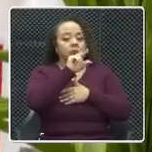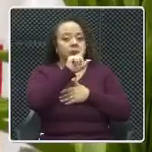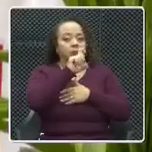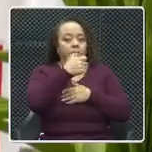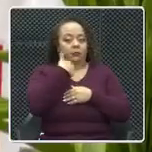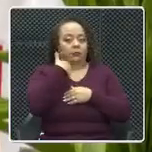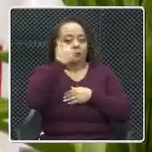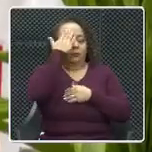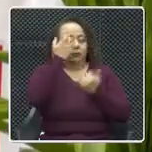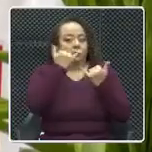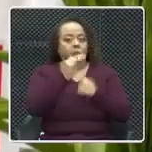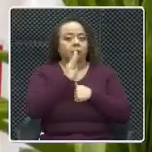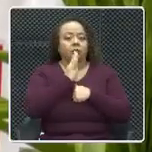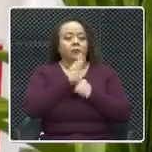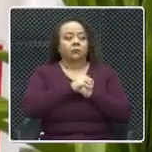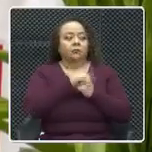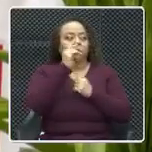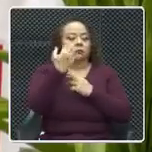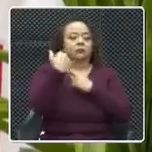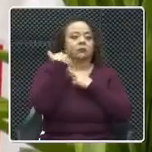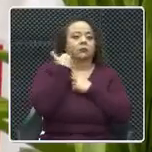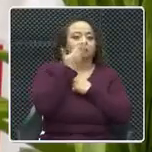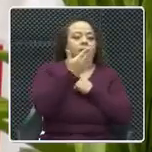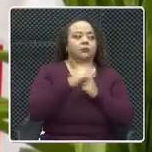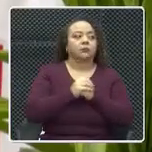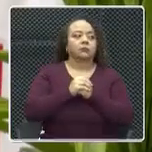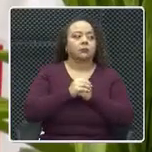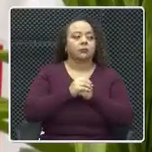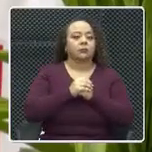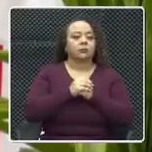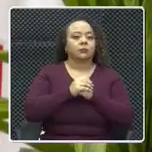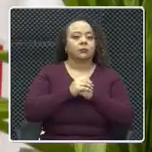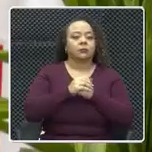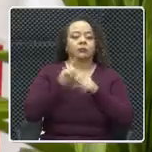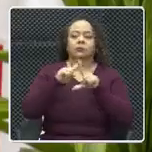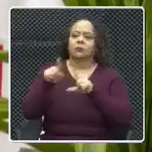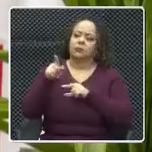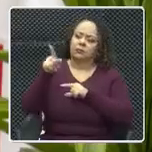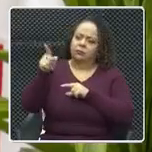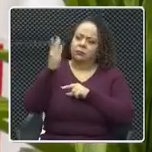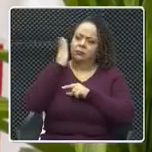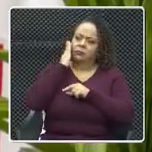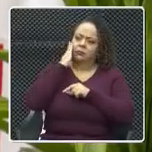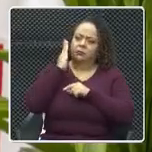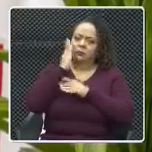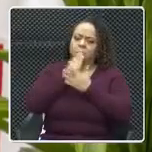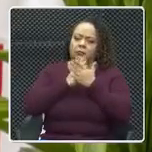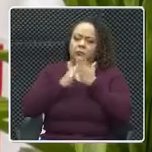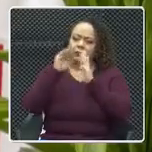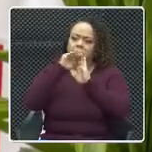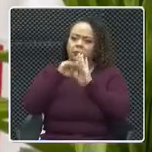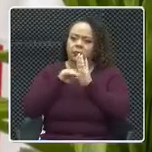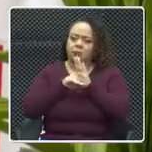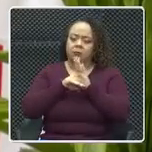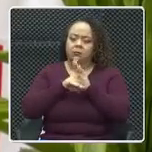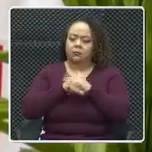tenerlo porque ya nos han hablado que no es competencia, uh-huh. pero ¿conocen de algún